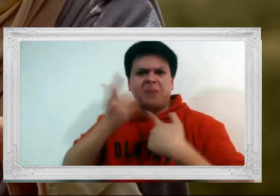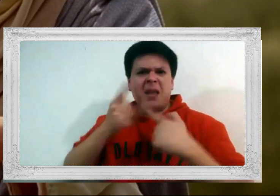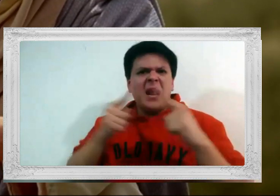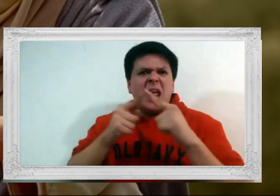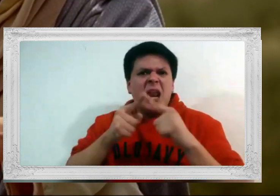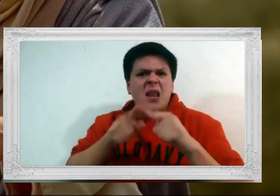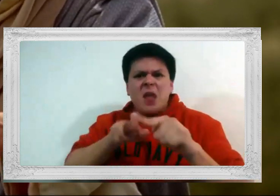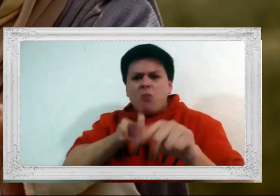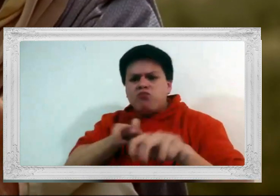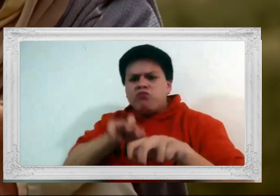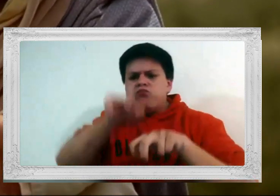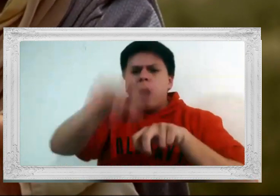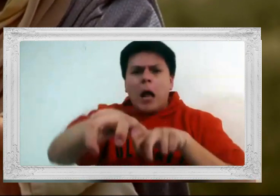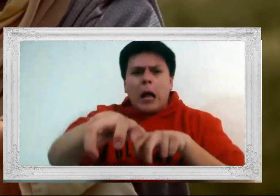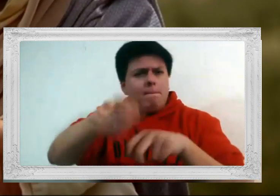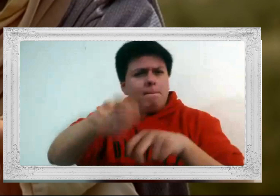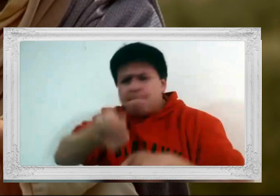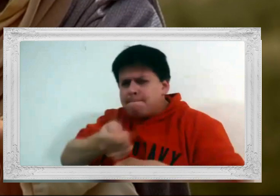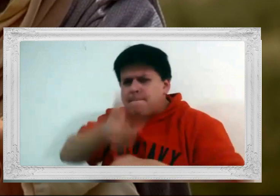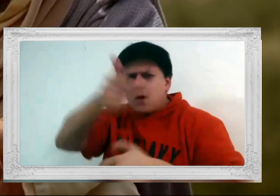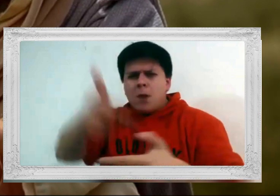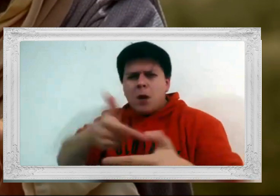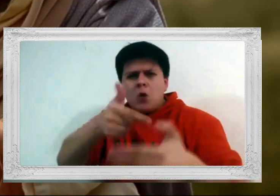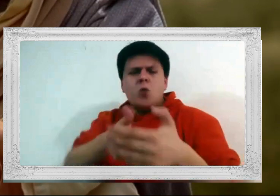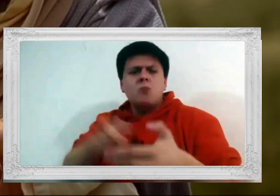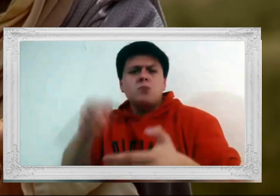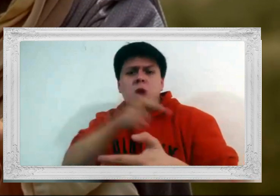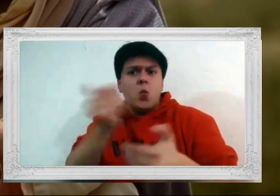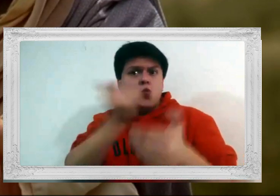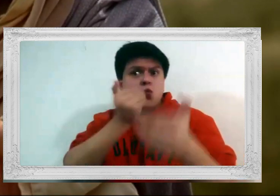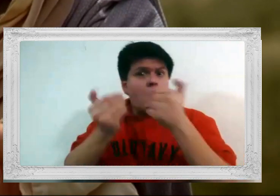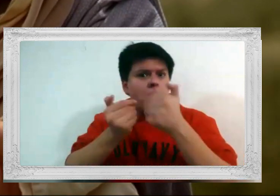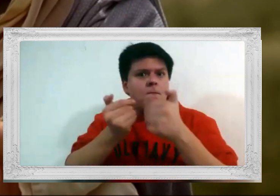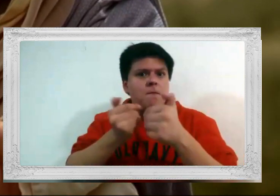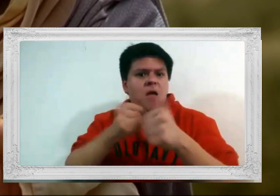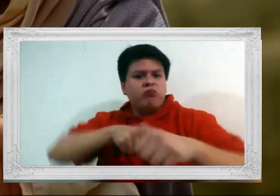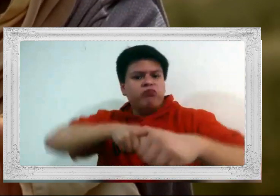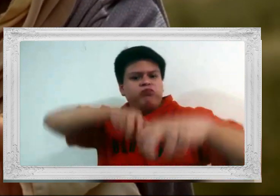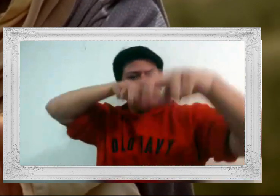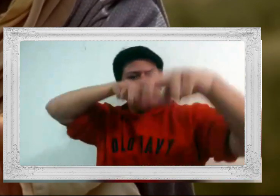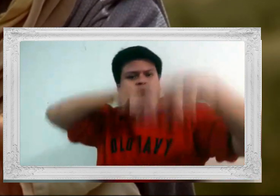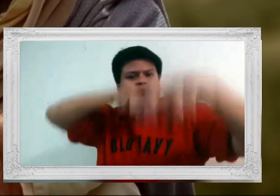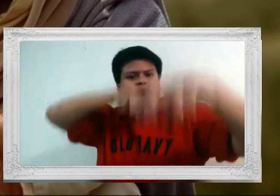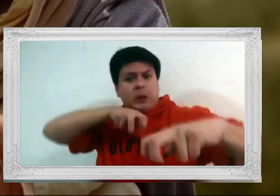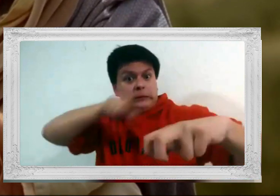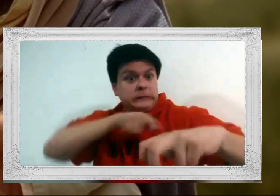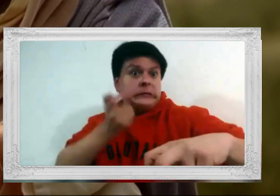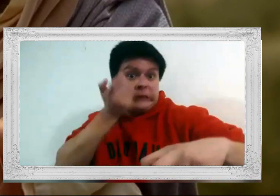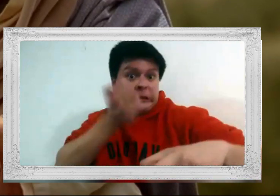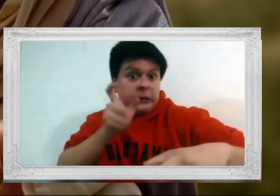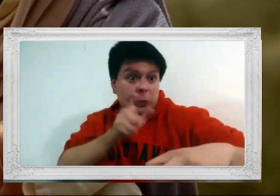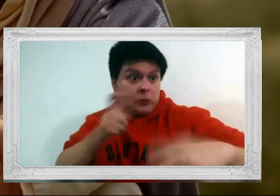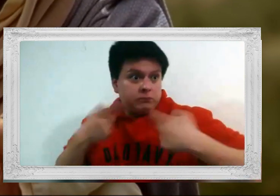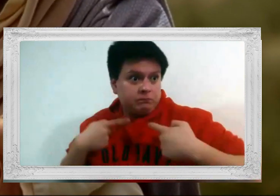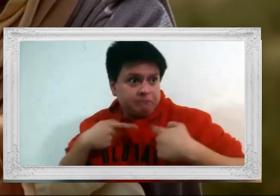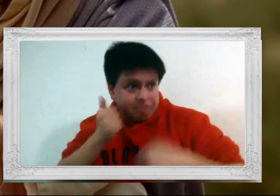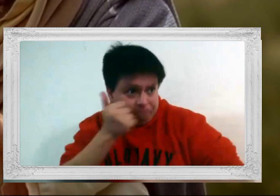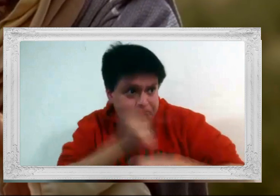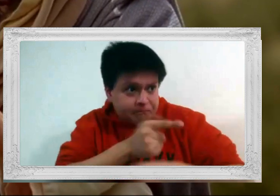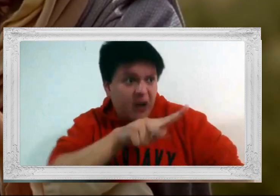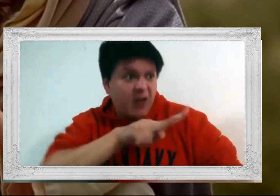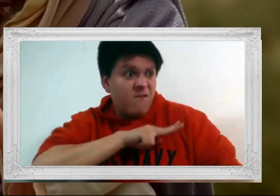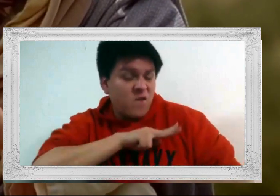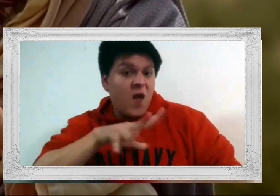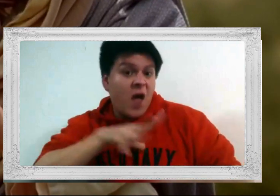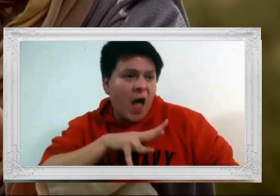los primeros puestos en los banquetes. Se echan sobre los bienes de las viudas, haciendo ostentación de largos